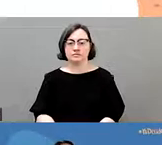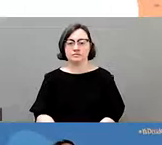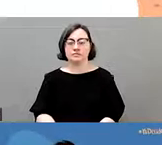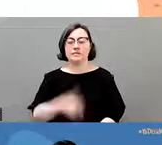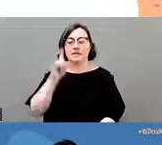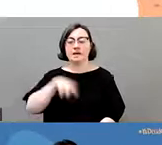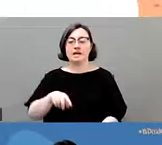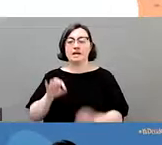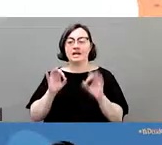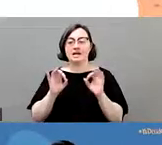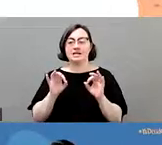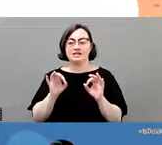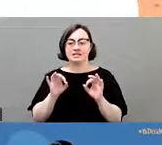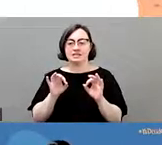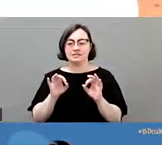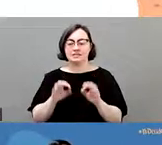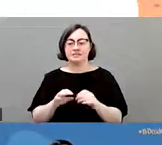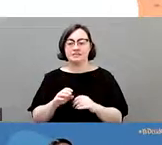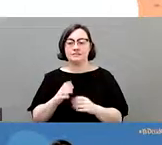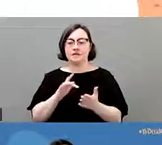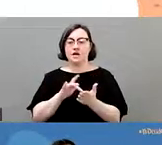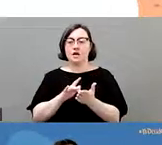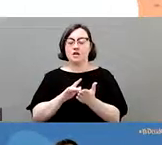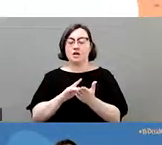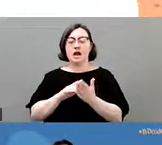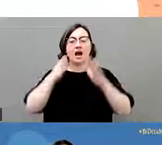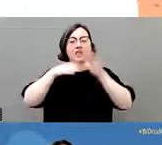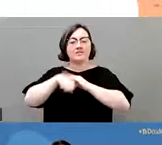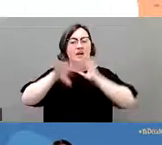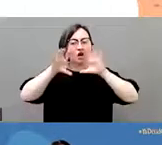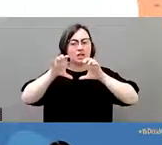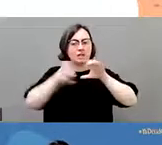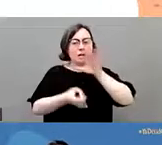También hay que crear accesibilidad cognitiva.